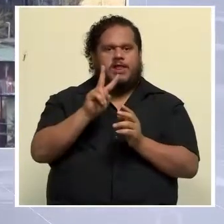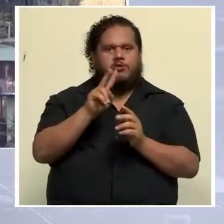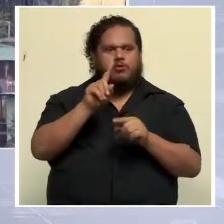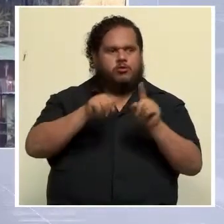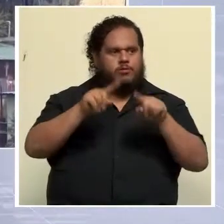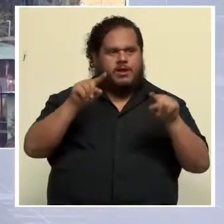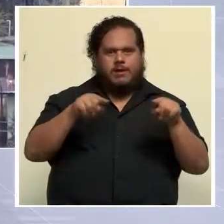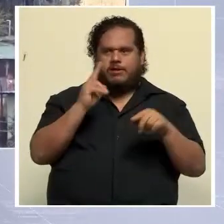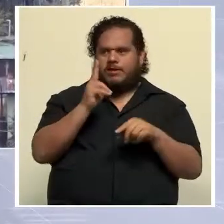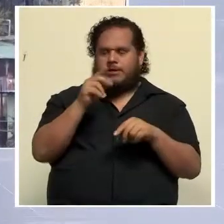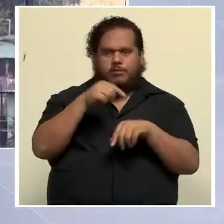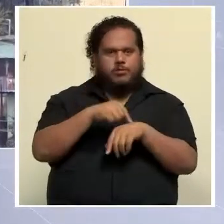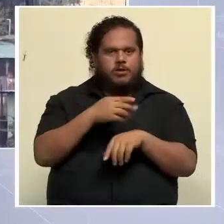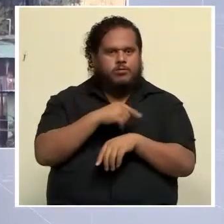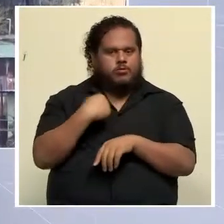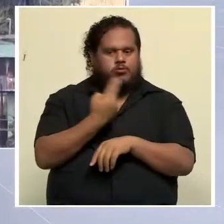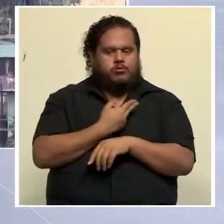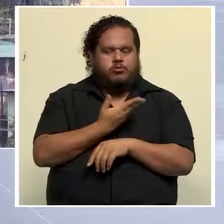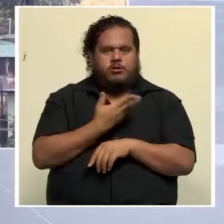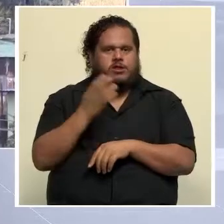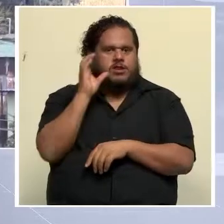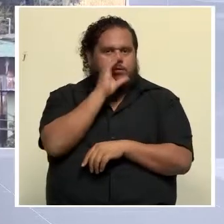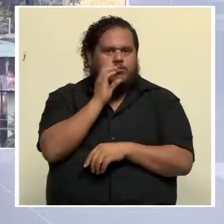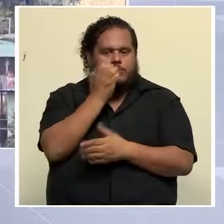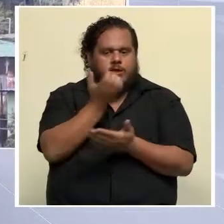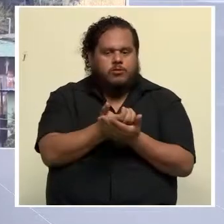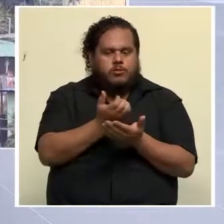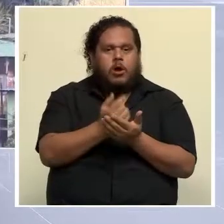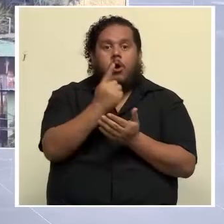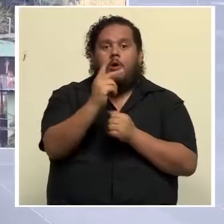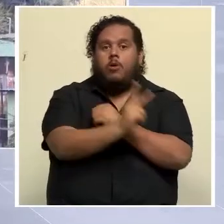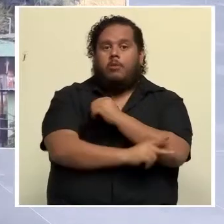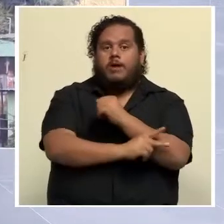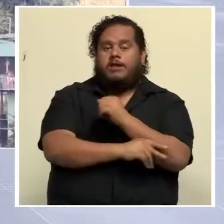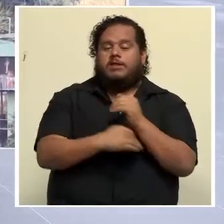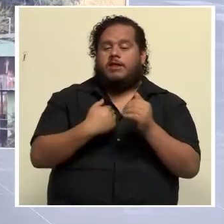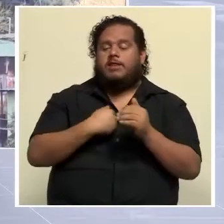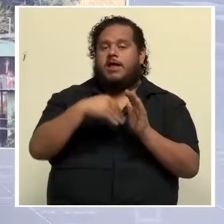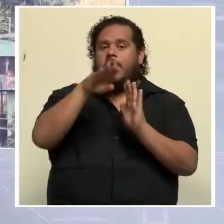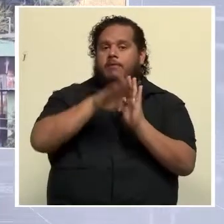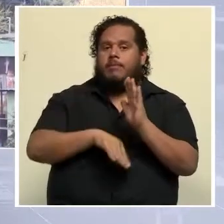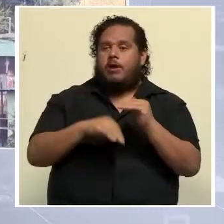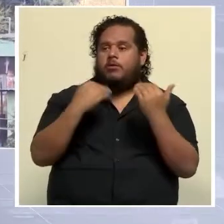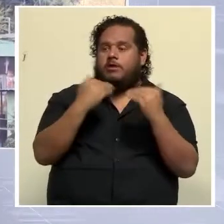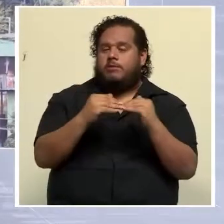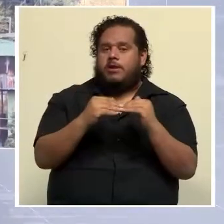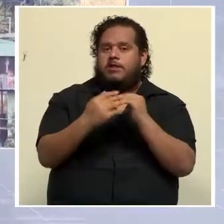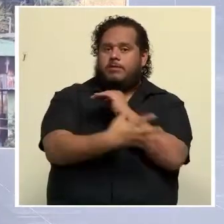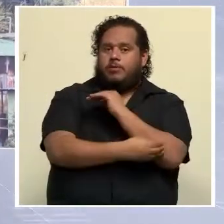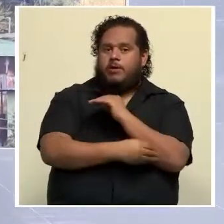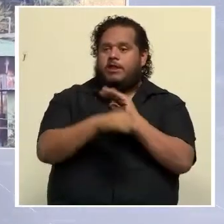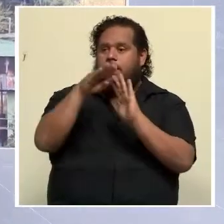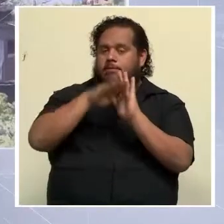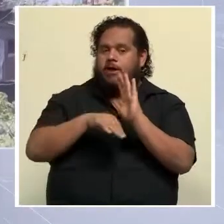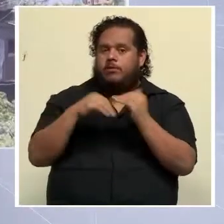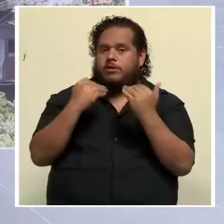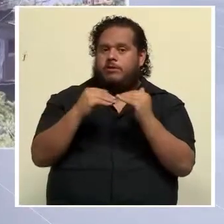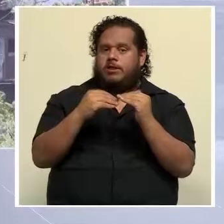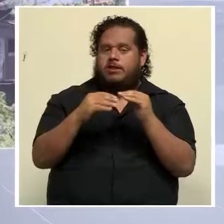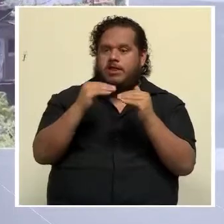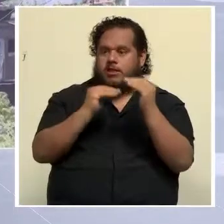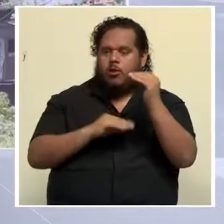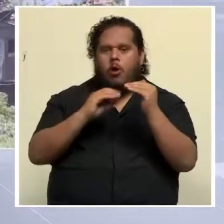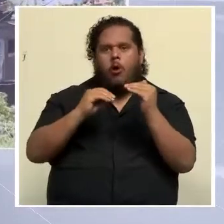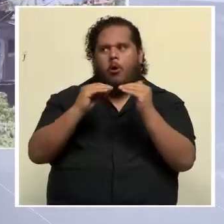tiempo. Es decir, ¿qué es lo que estamos buscando como economía? Un país que tenga bajos niveles de pobreza con bajos niveles de desigualdad, o el otro extremo que serían altos